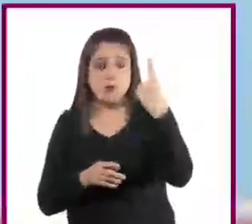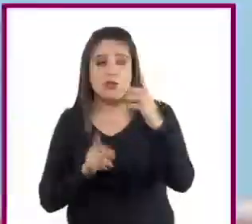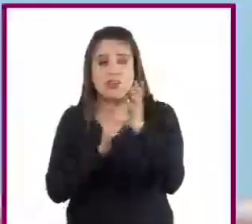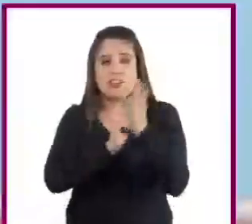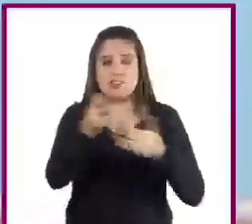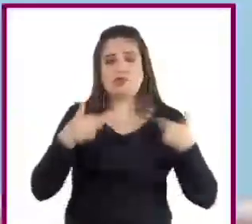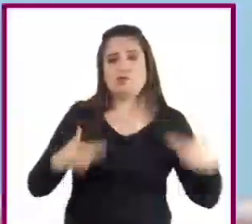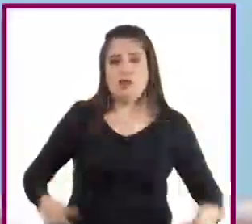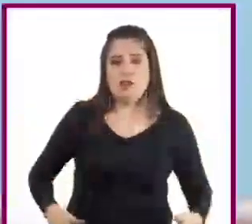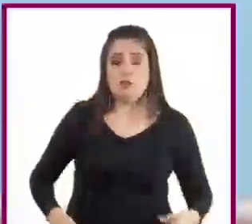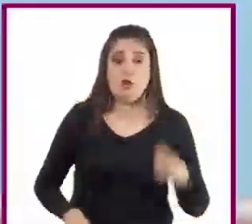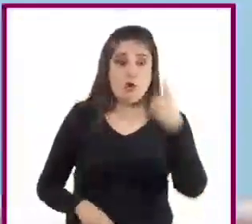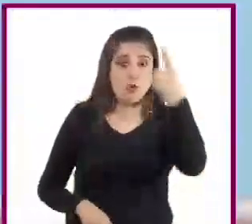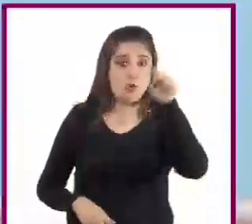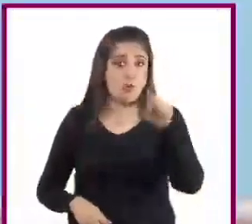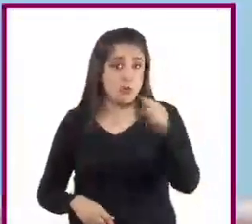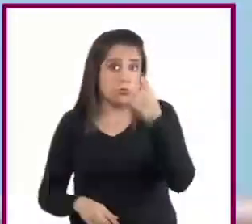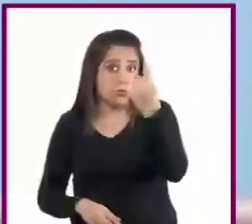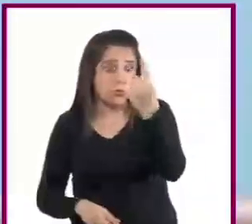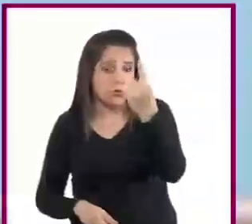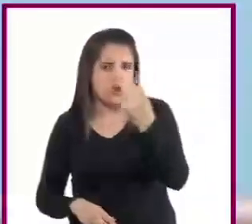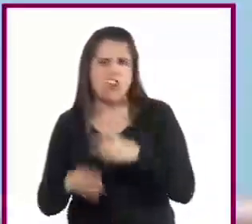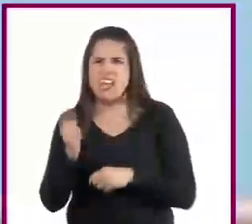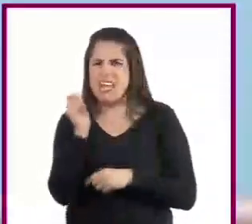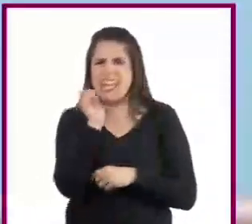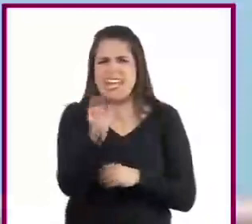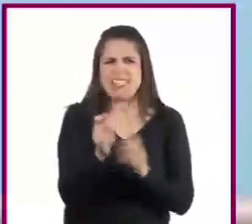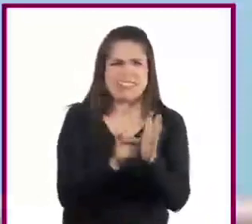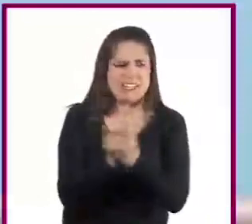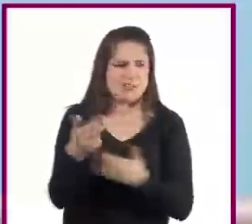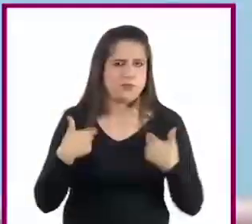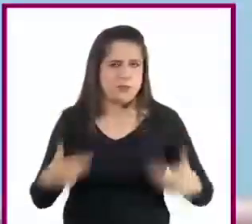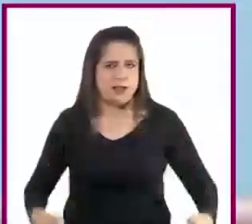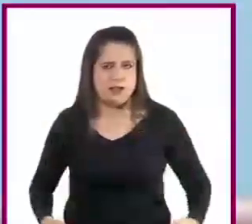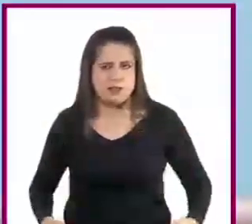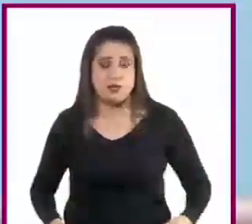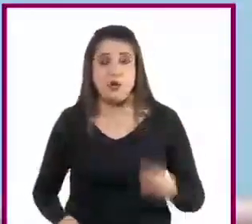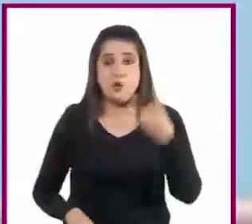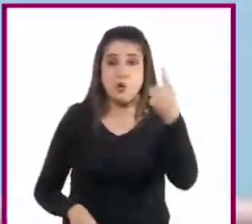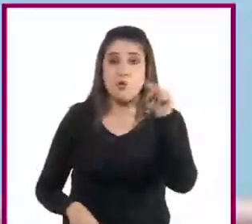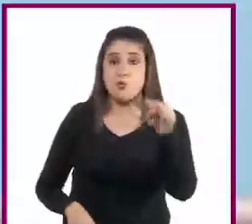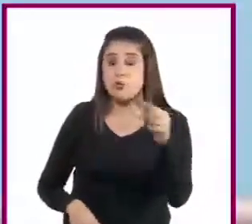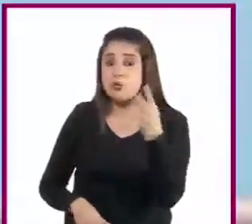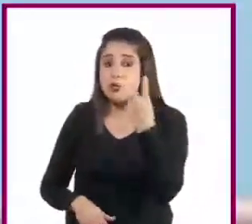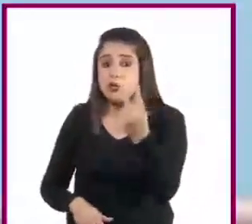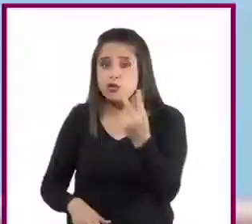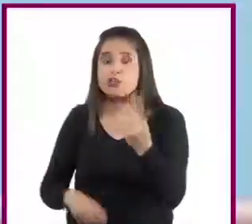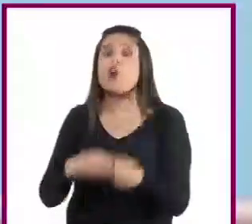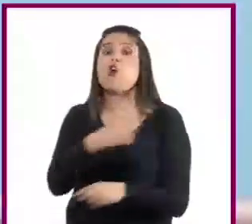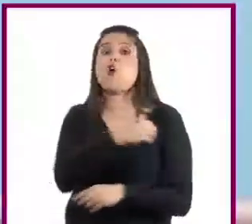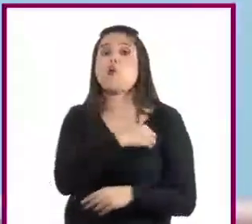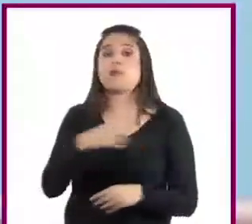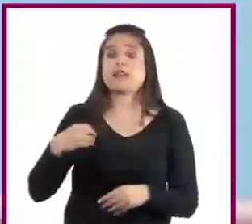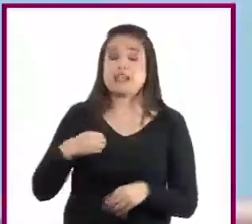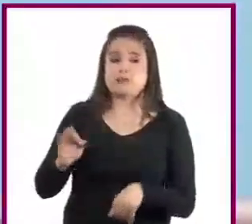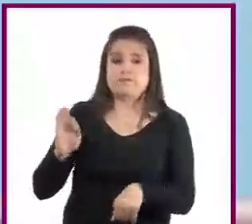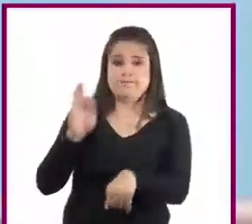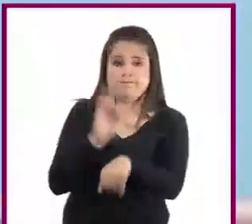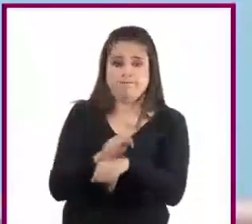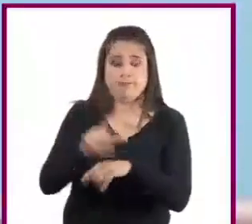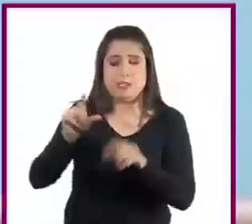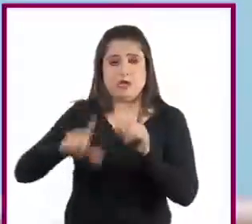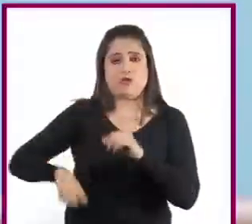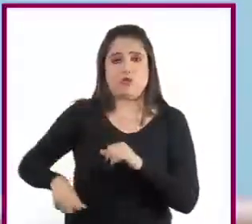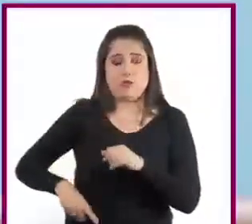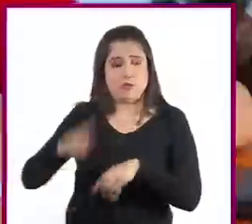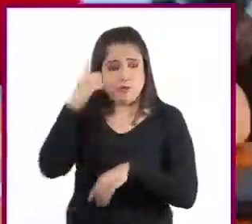derechos humanos. 1.1. ¿Qué son los derechos humanos? 1.2. Obligaciones del Estado para garantizar